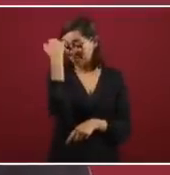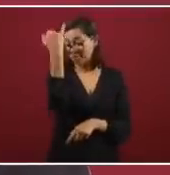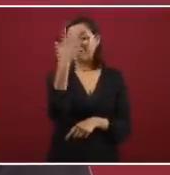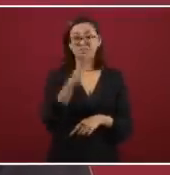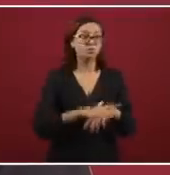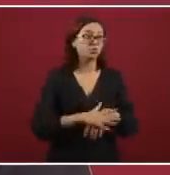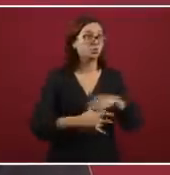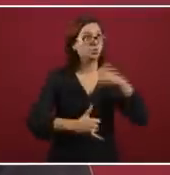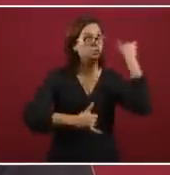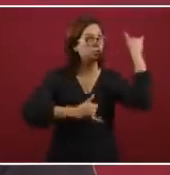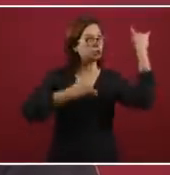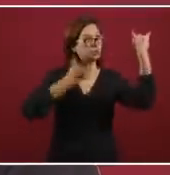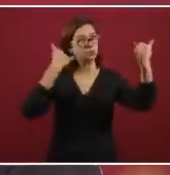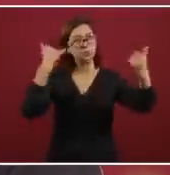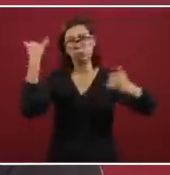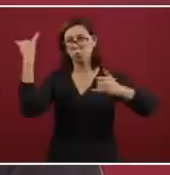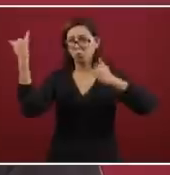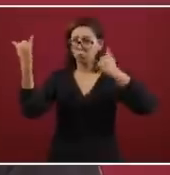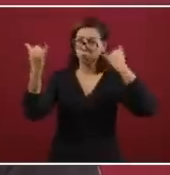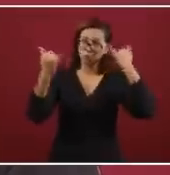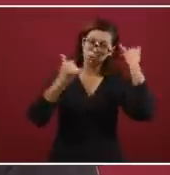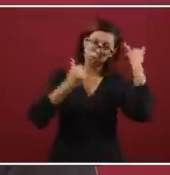Vuelan mucho.